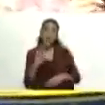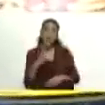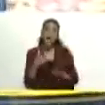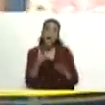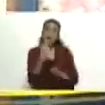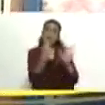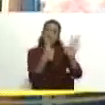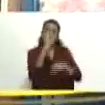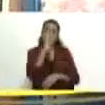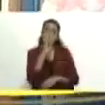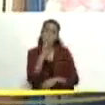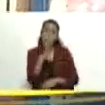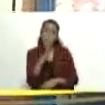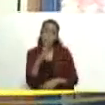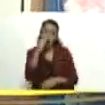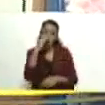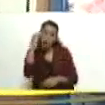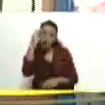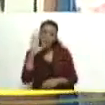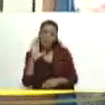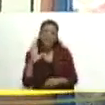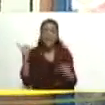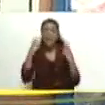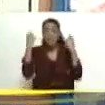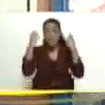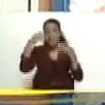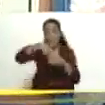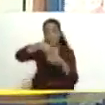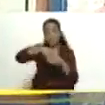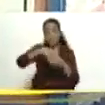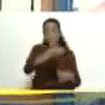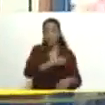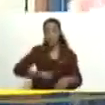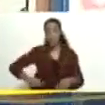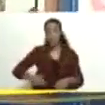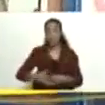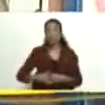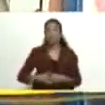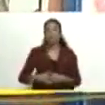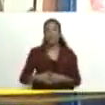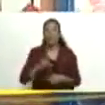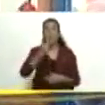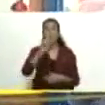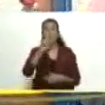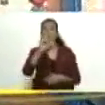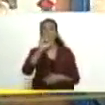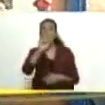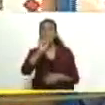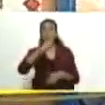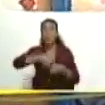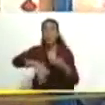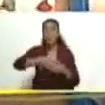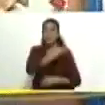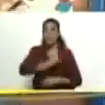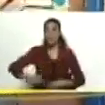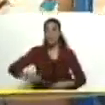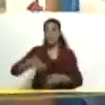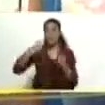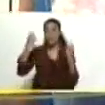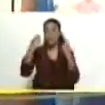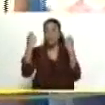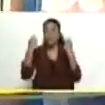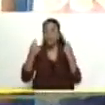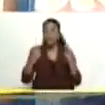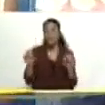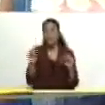6 años. Y estaba plena campaña electoral del maestro Luis Beltrán Prieto Figueroa. Y mi papá